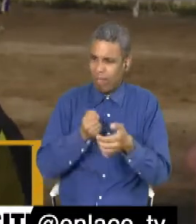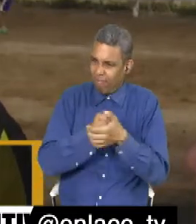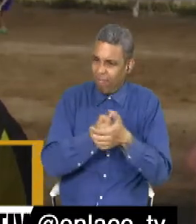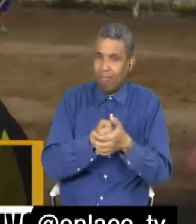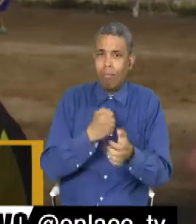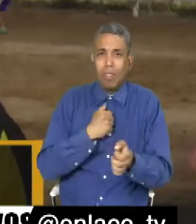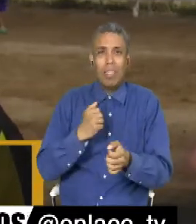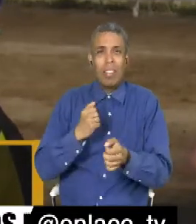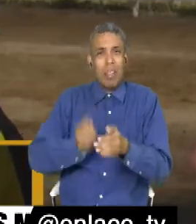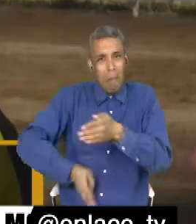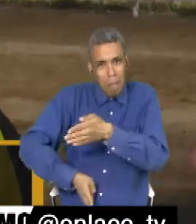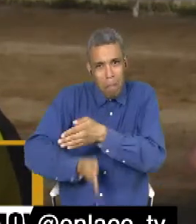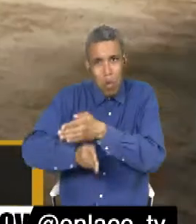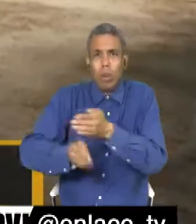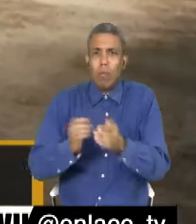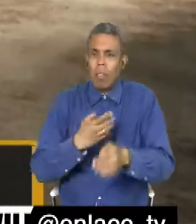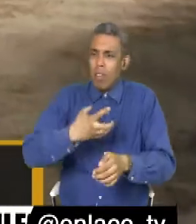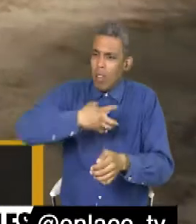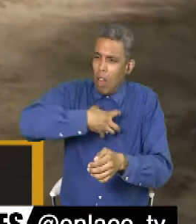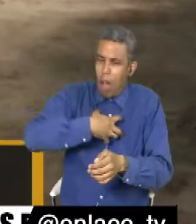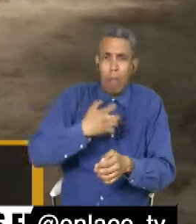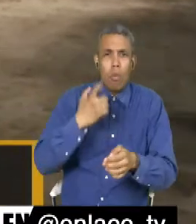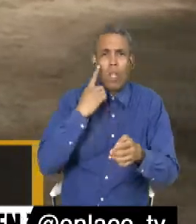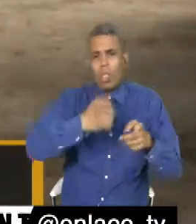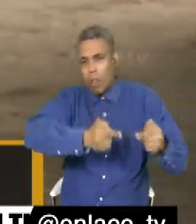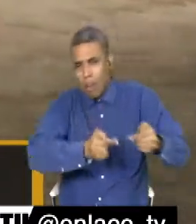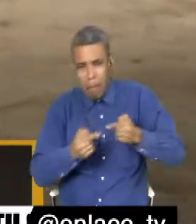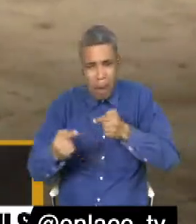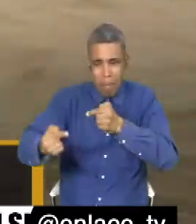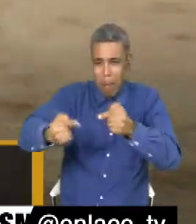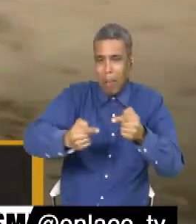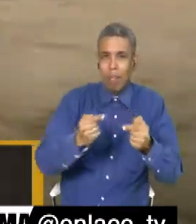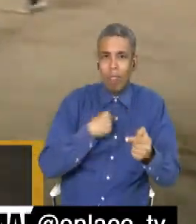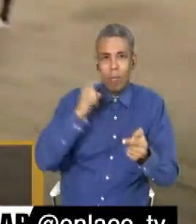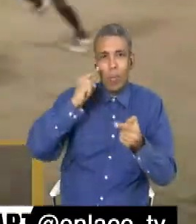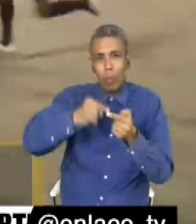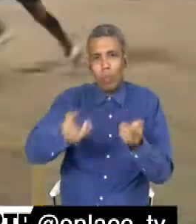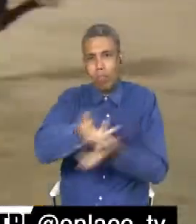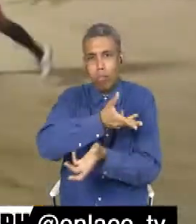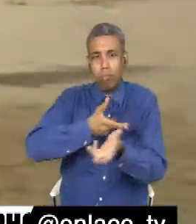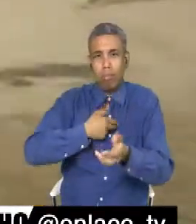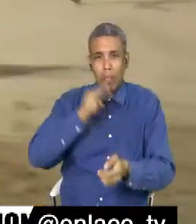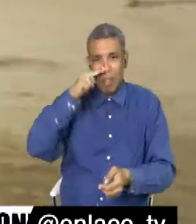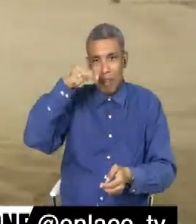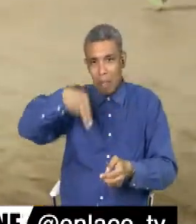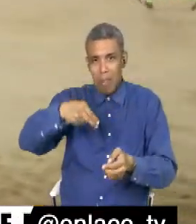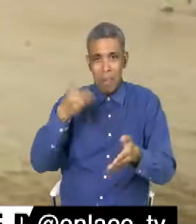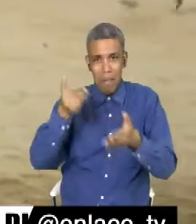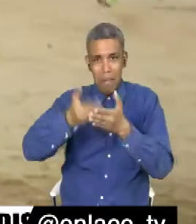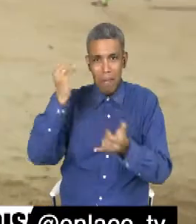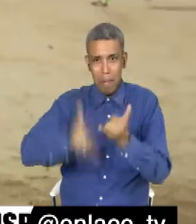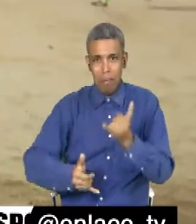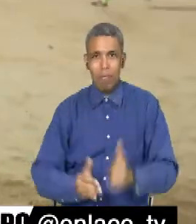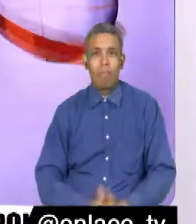para integrarnos acá con los compañeros del gremio. A mediados del mes de junio terminará este torneo.